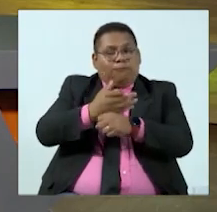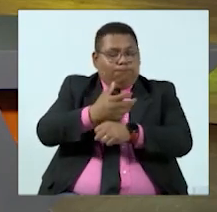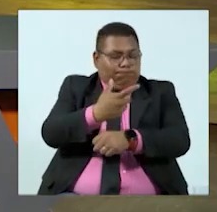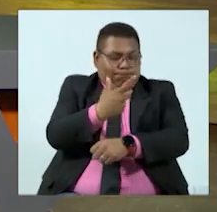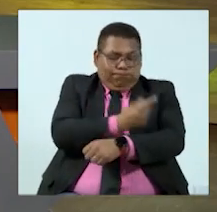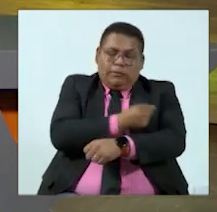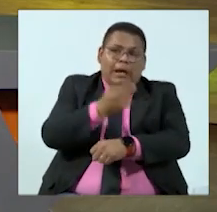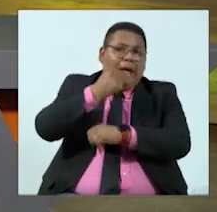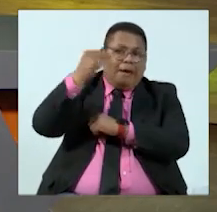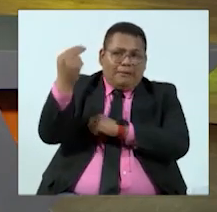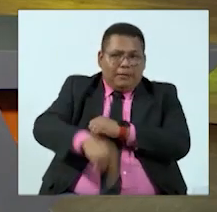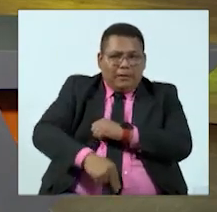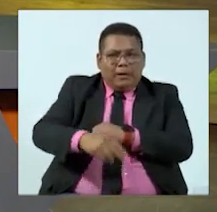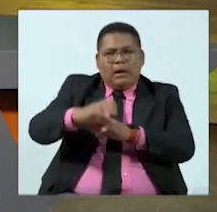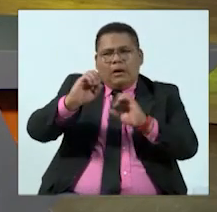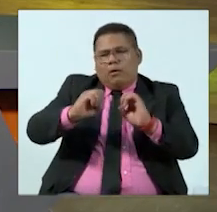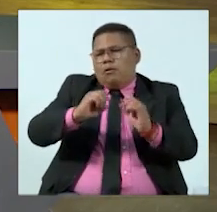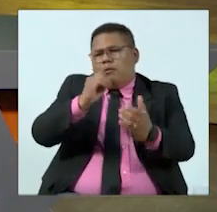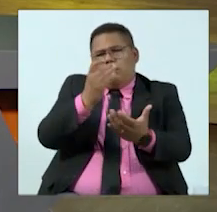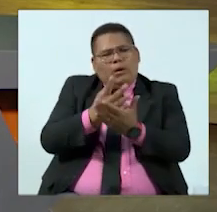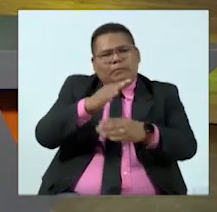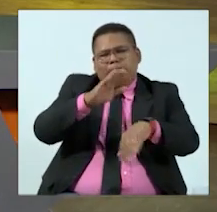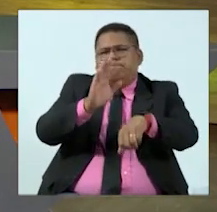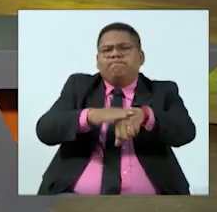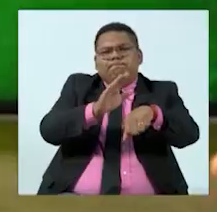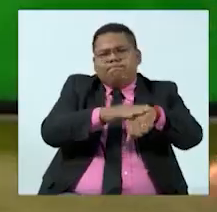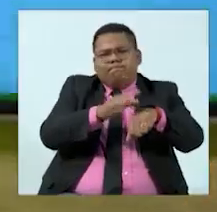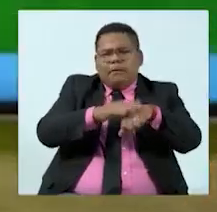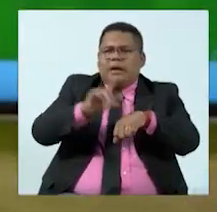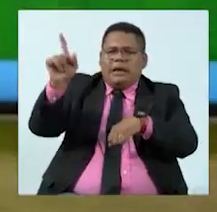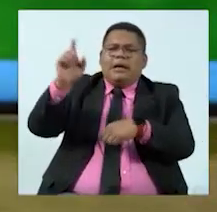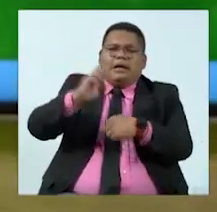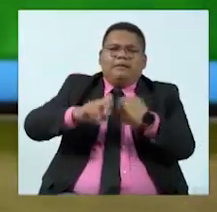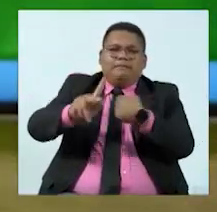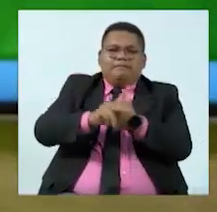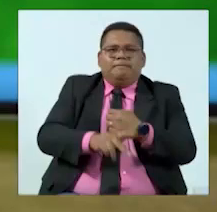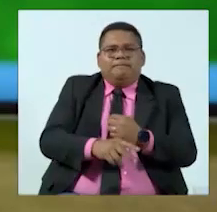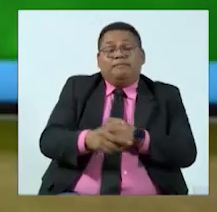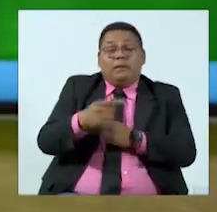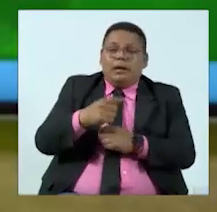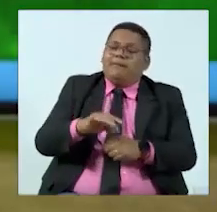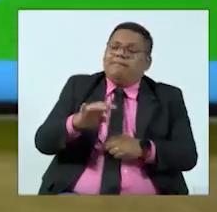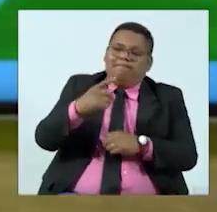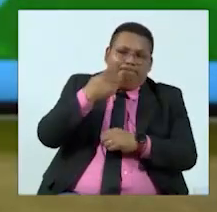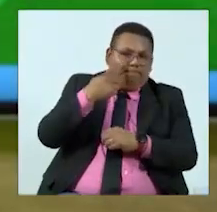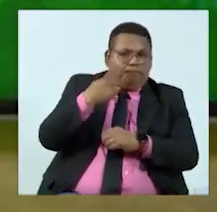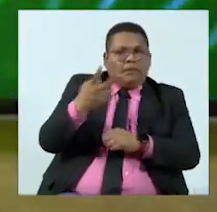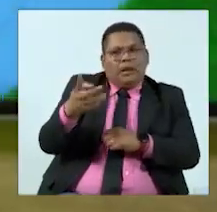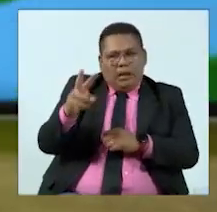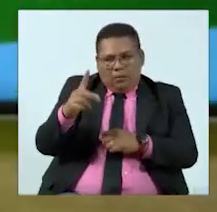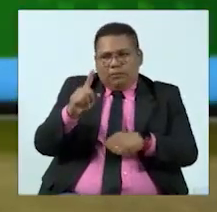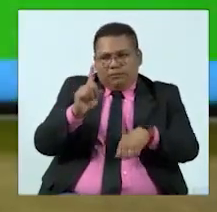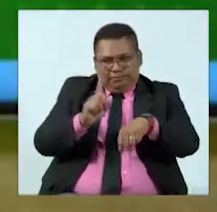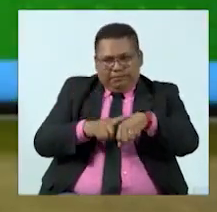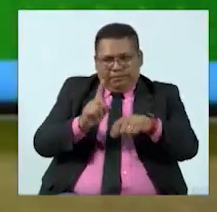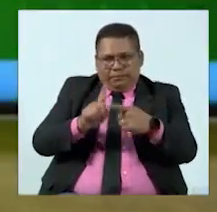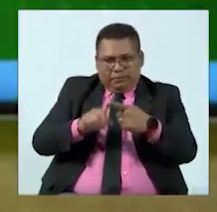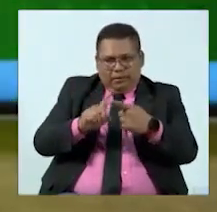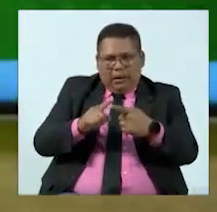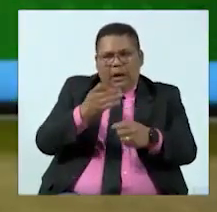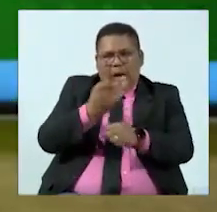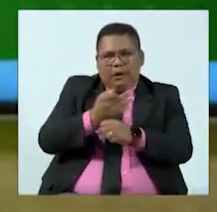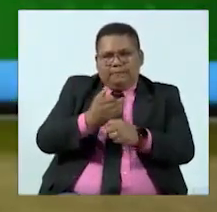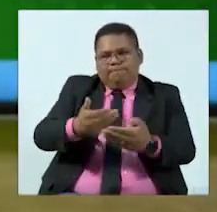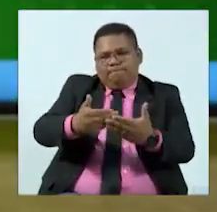vacunación o es la prevención por los casos que vienen de allá de Europa eh Son las dos cosas es la prevención que queremos hacer